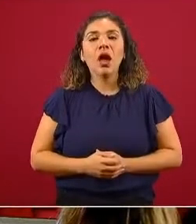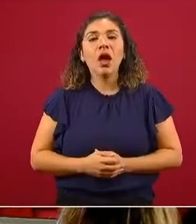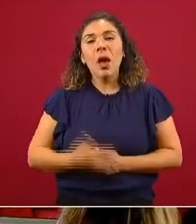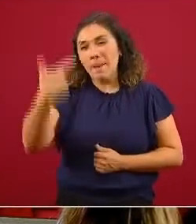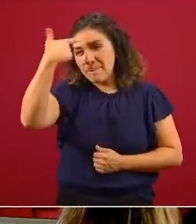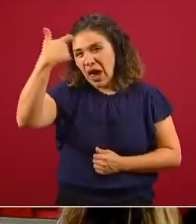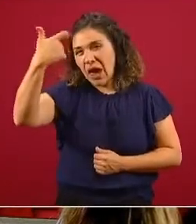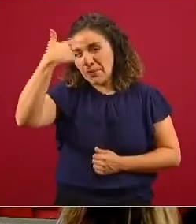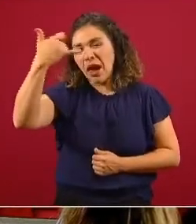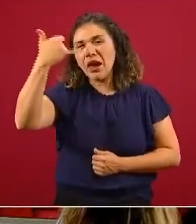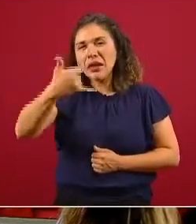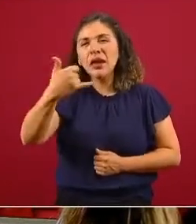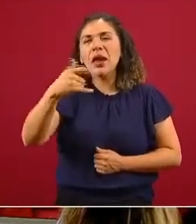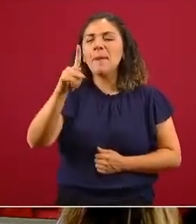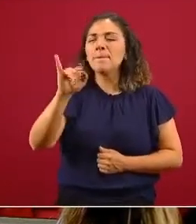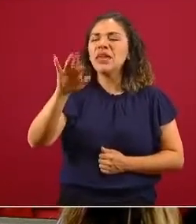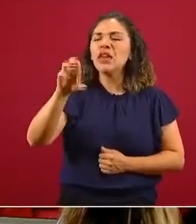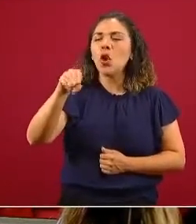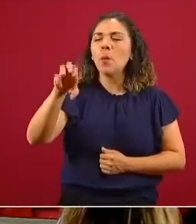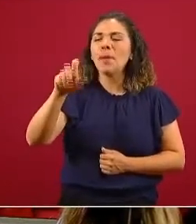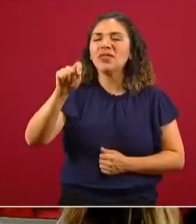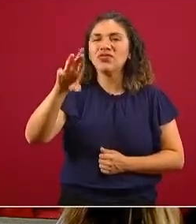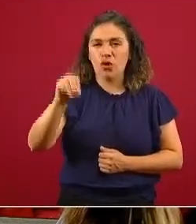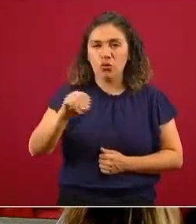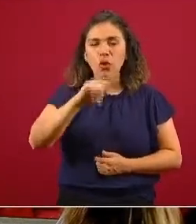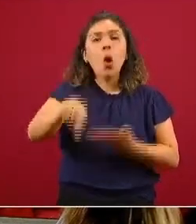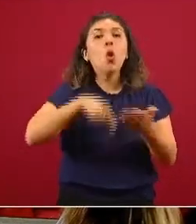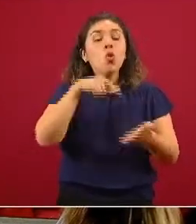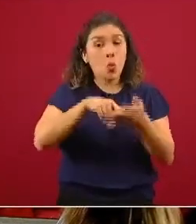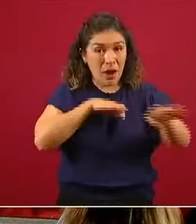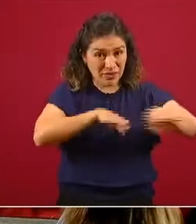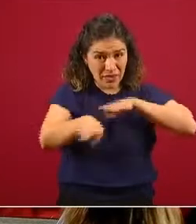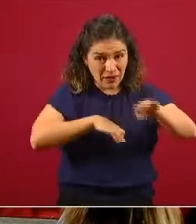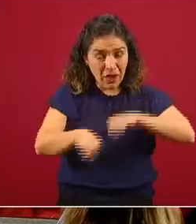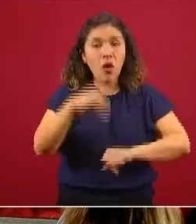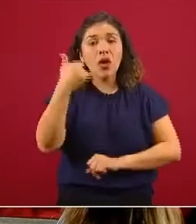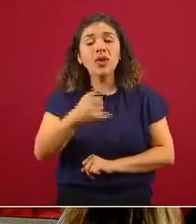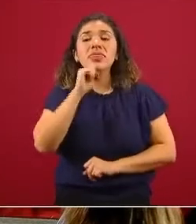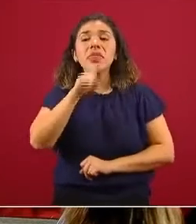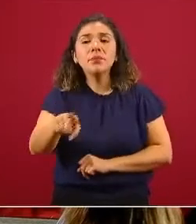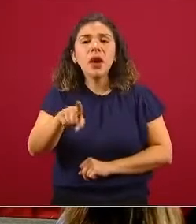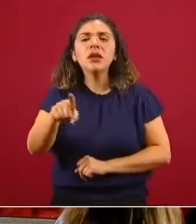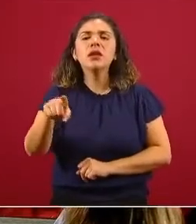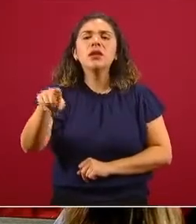y pirómetros infrarrojos. En los centros y en los